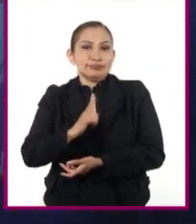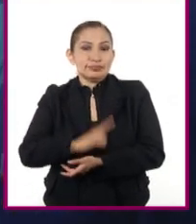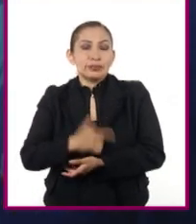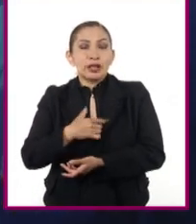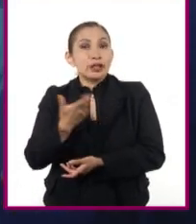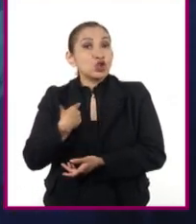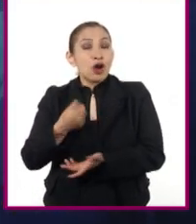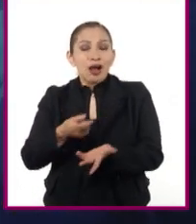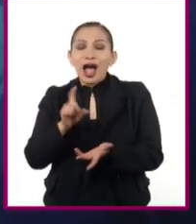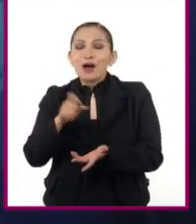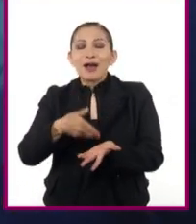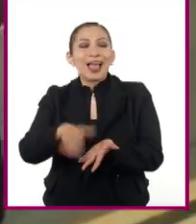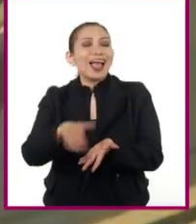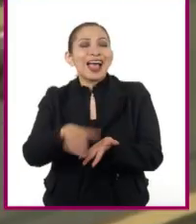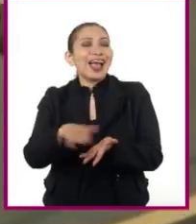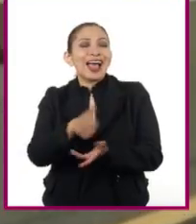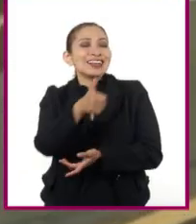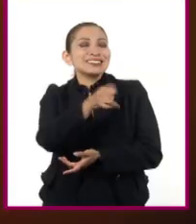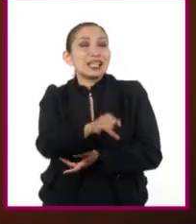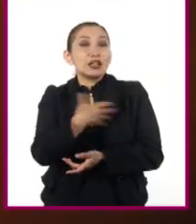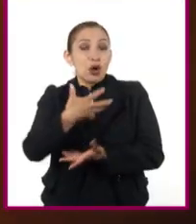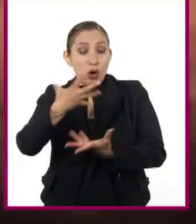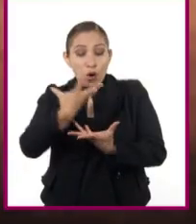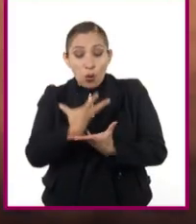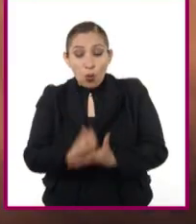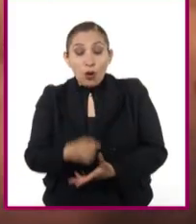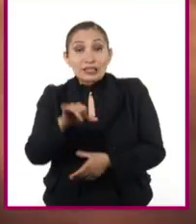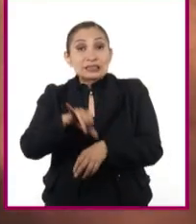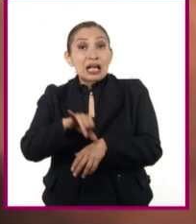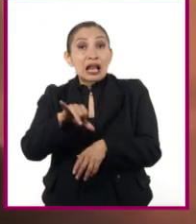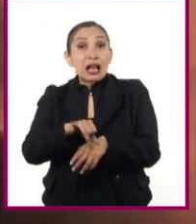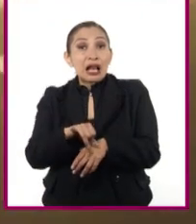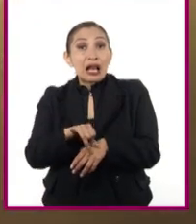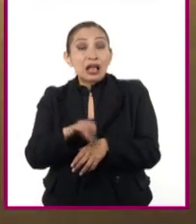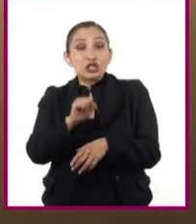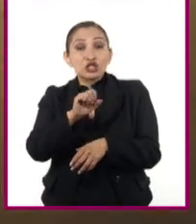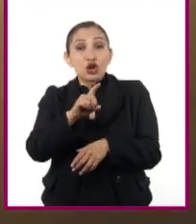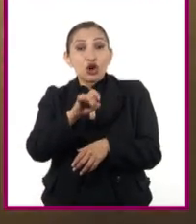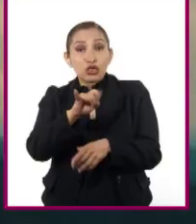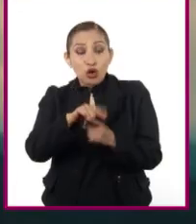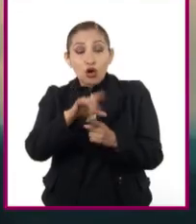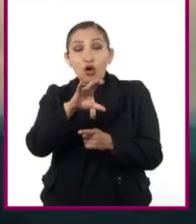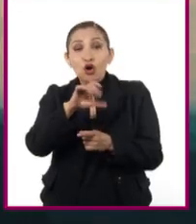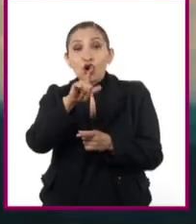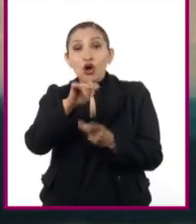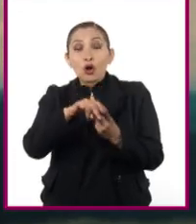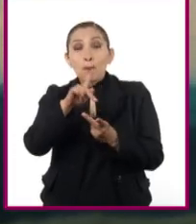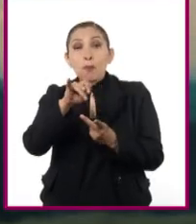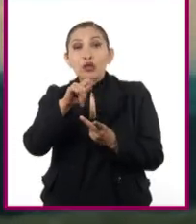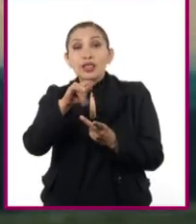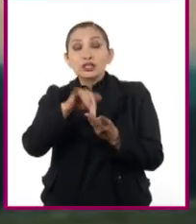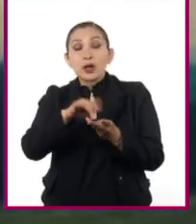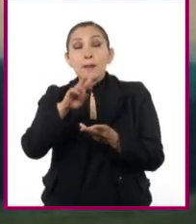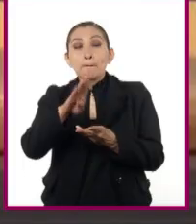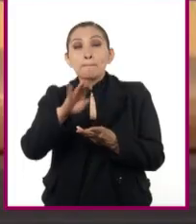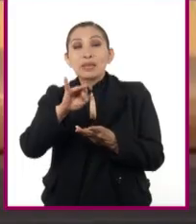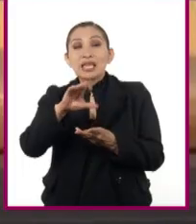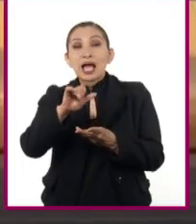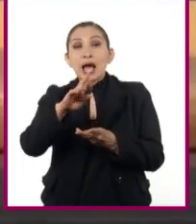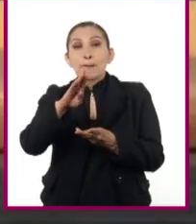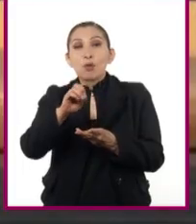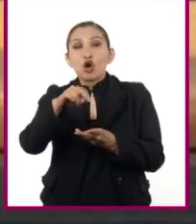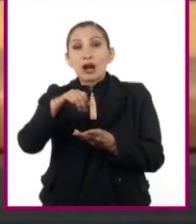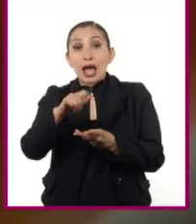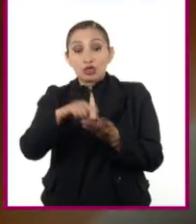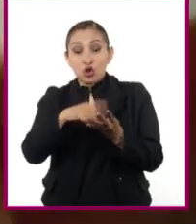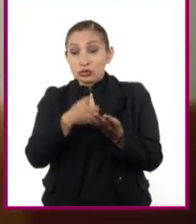Y al hacerlo no se va como agua, como entró, se va con sales, sodio, cloro, potasio, bicarbonato.